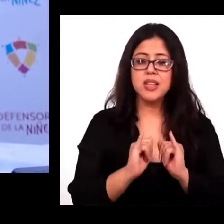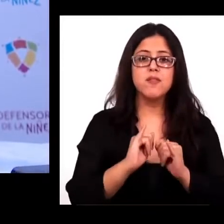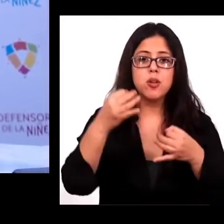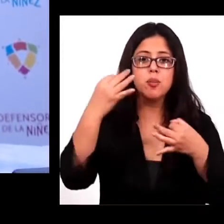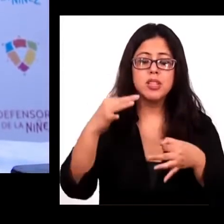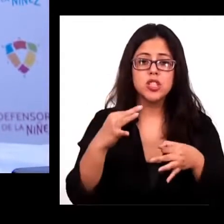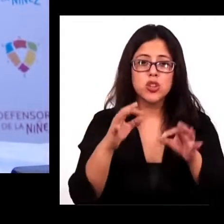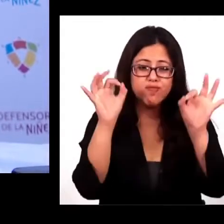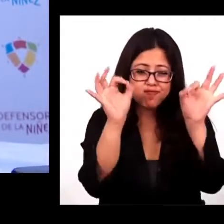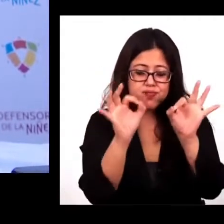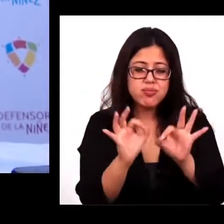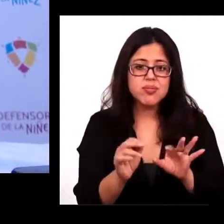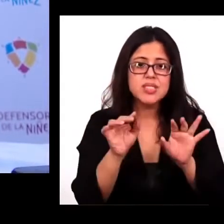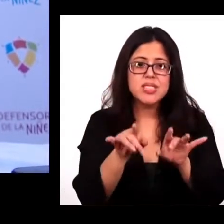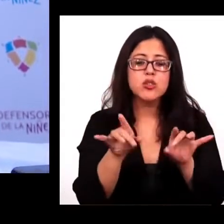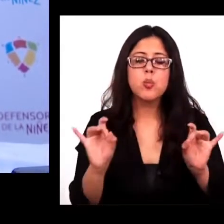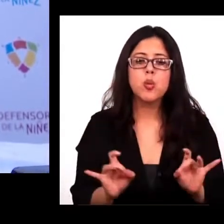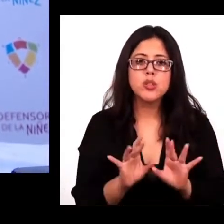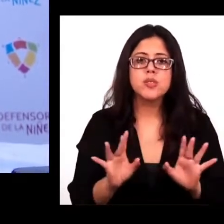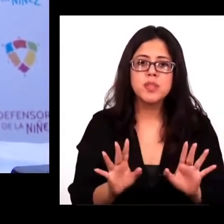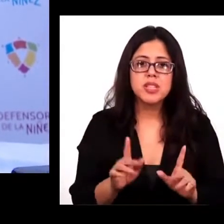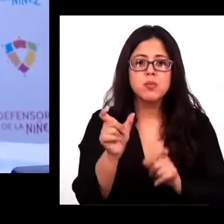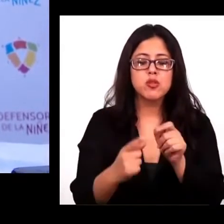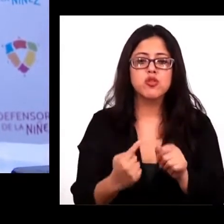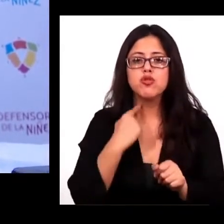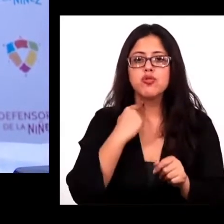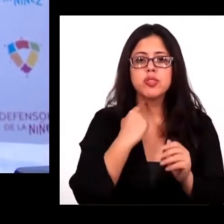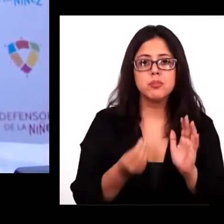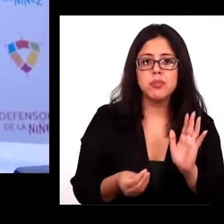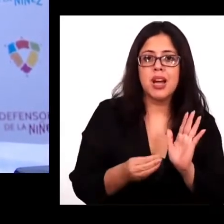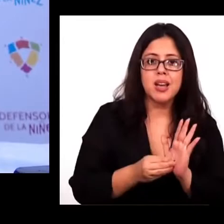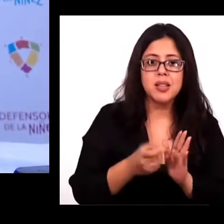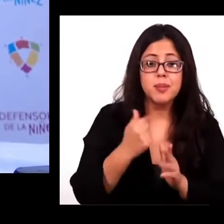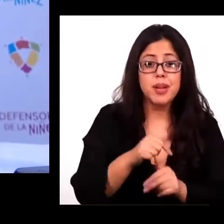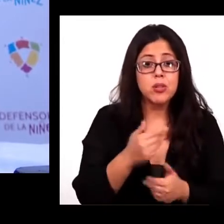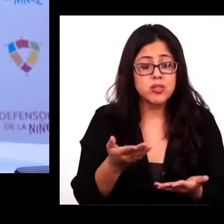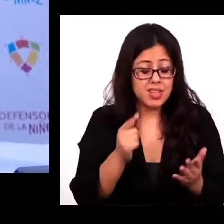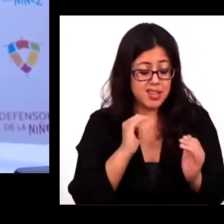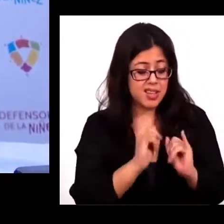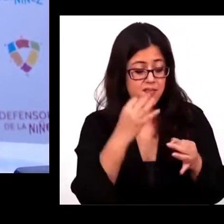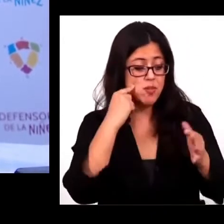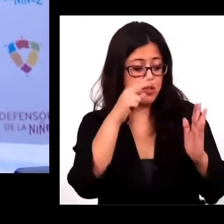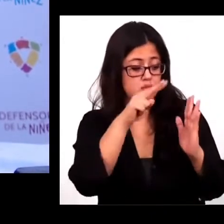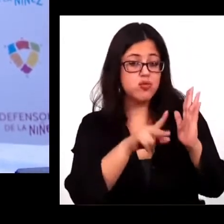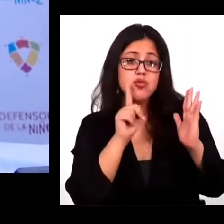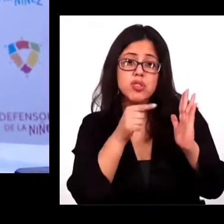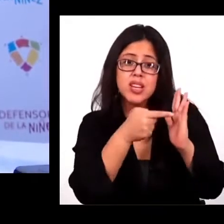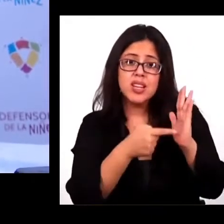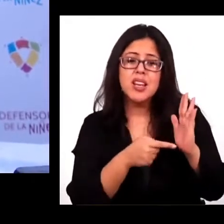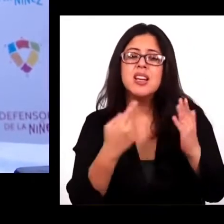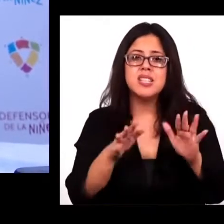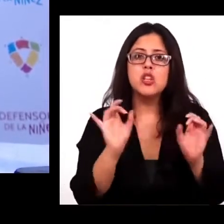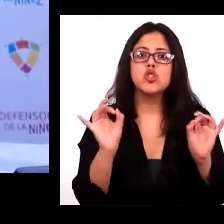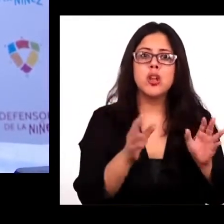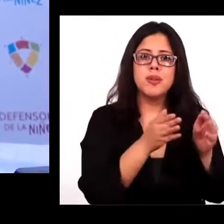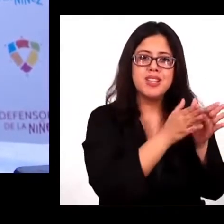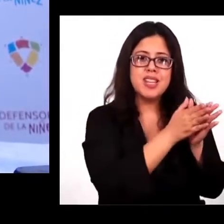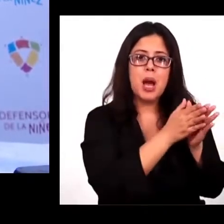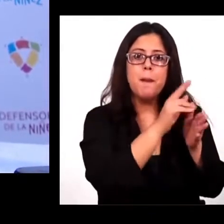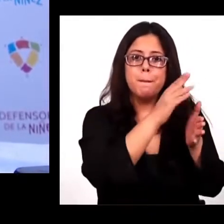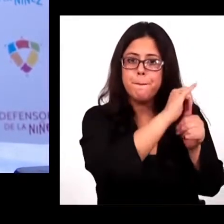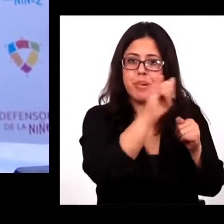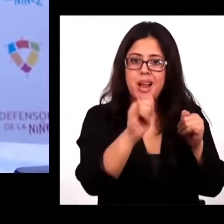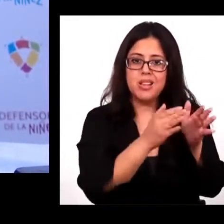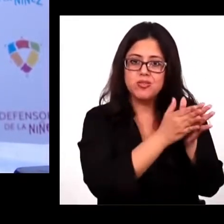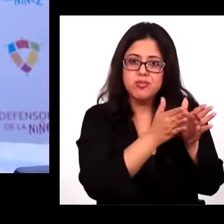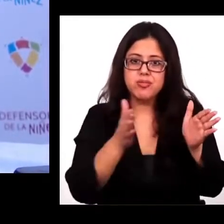detalle y eso podría generar víctimas adicionales. Pero por lo pronto lo que este informe contiene dice relación con ese periodo de tiempo y esa cantidad de víctimas. Lo